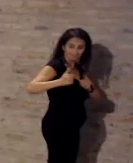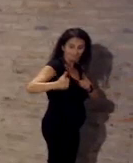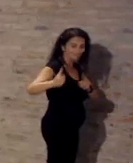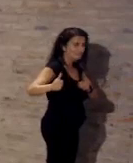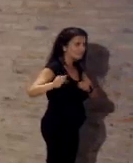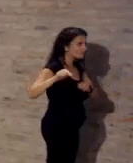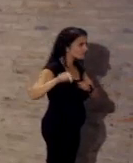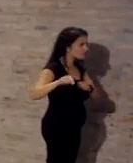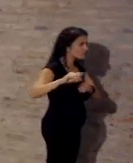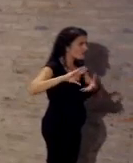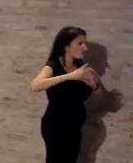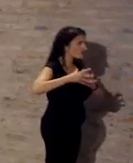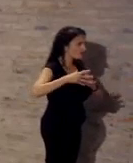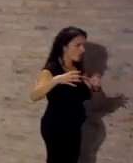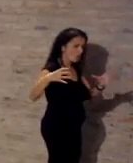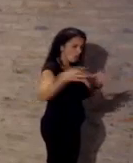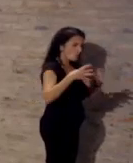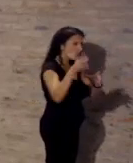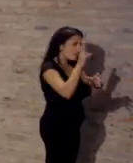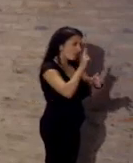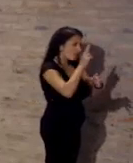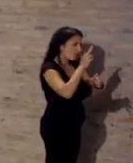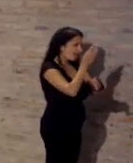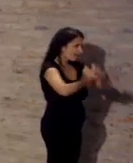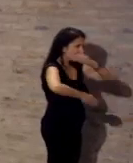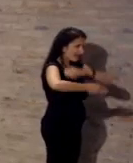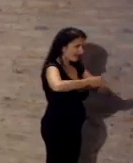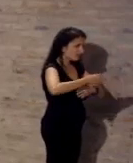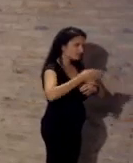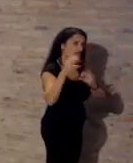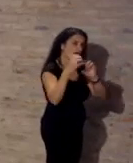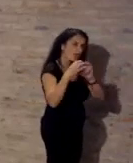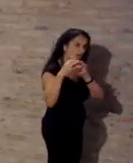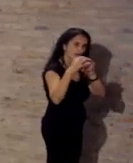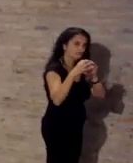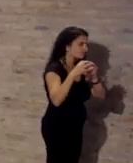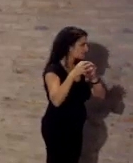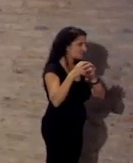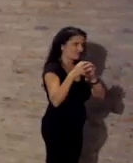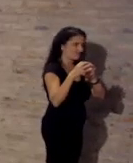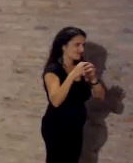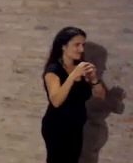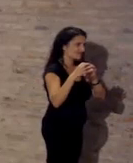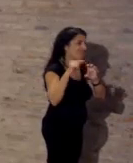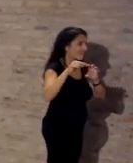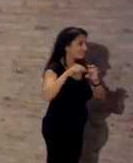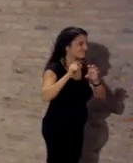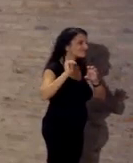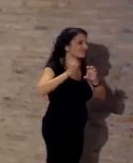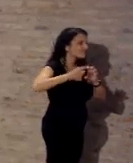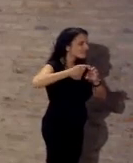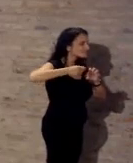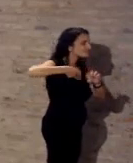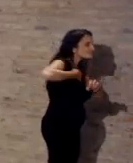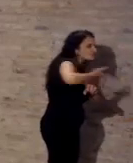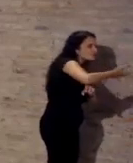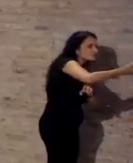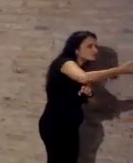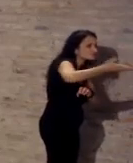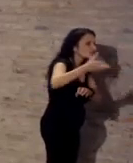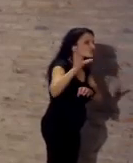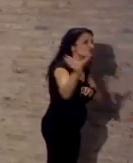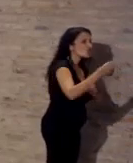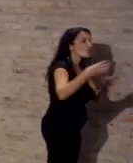quedarnos entre las dicas hablando porque ya sabemos lo que nos pasa necesitamos que esto forme parte de lo colectivo de los